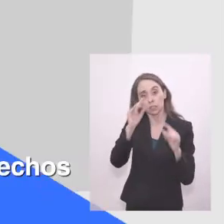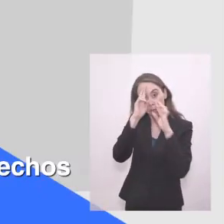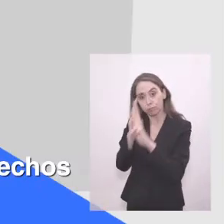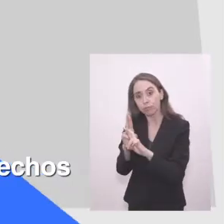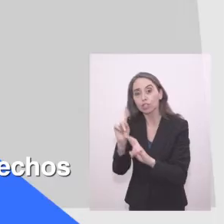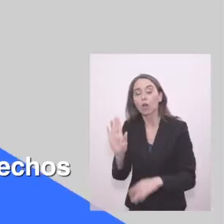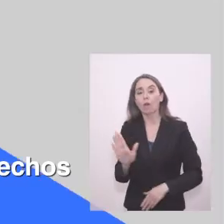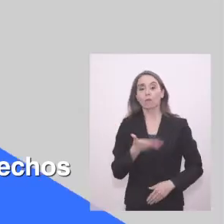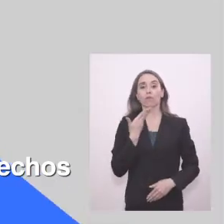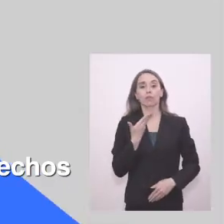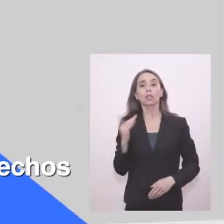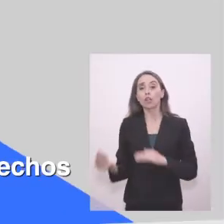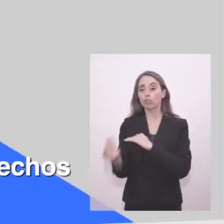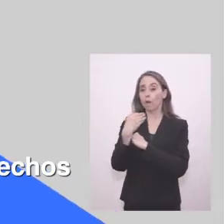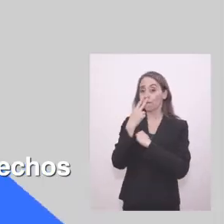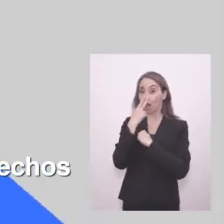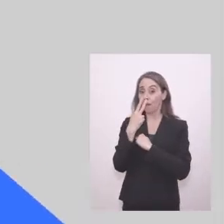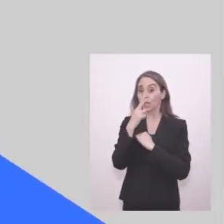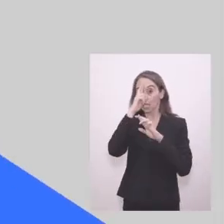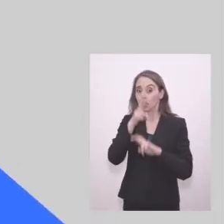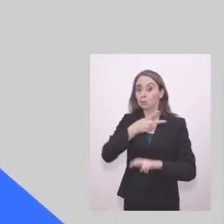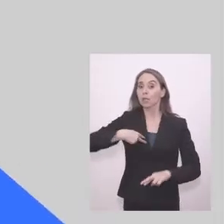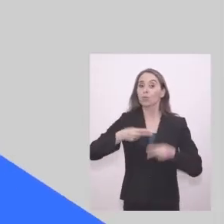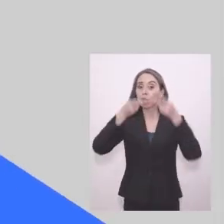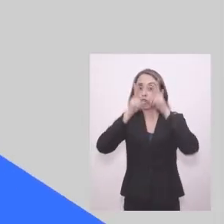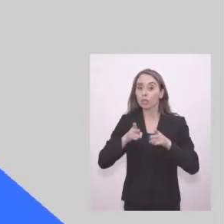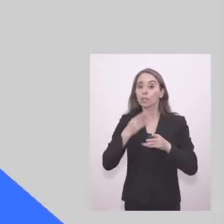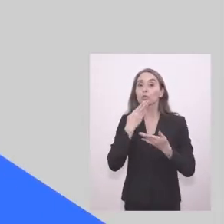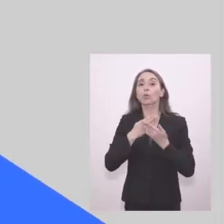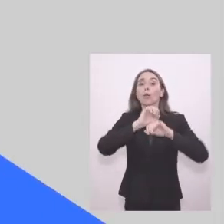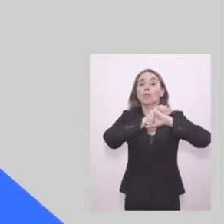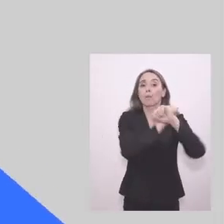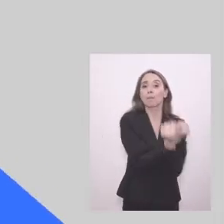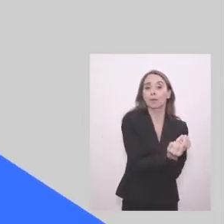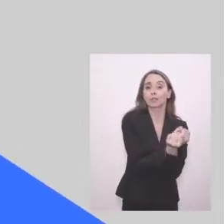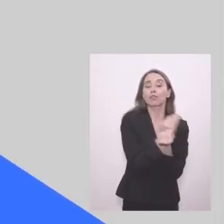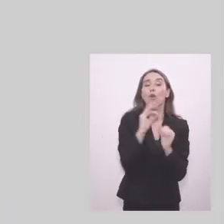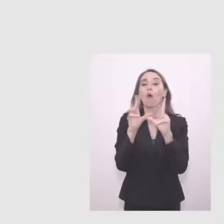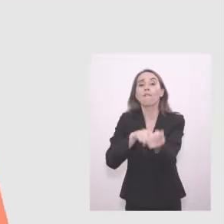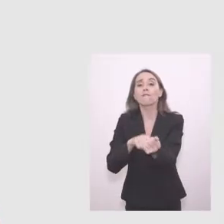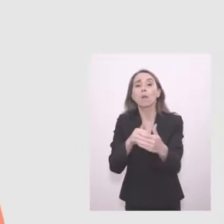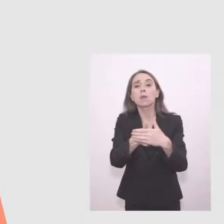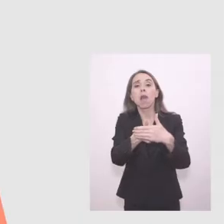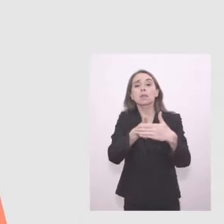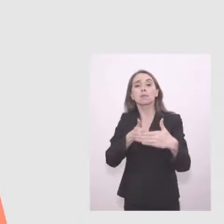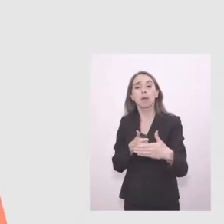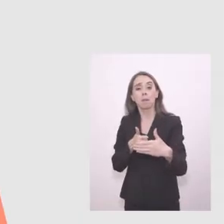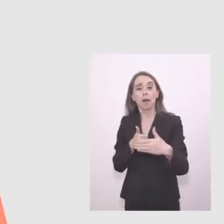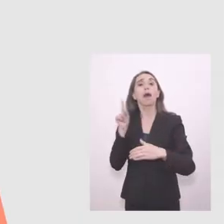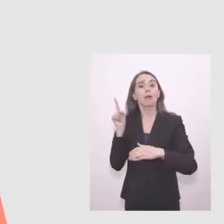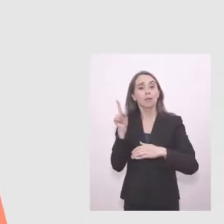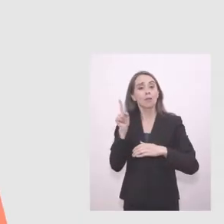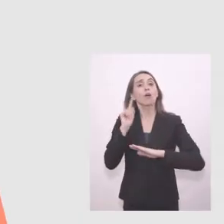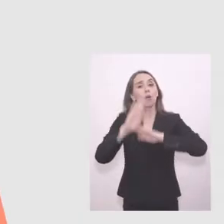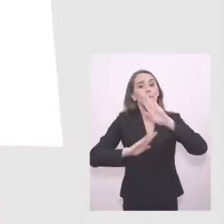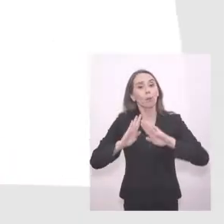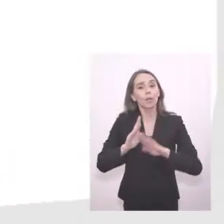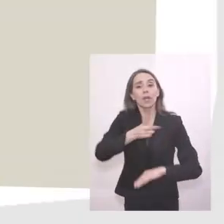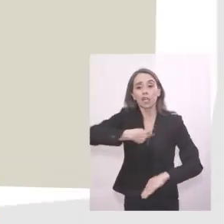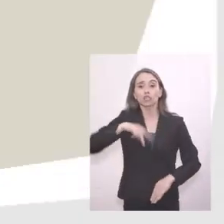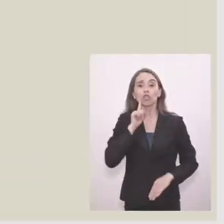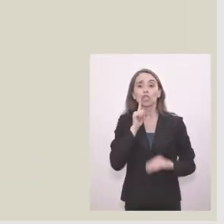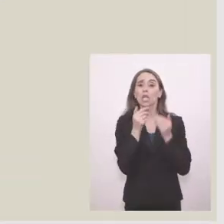visita y asegura que se respeten nuestros derechos cuando estamos privados de libertad o separados de nuestras familias. Quien resguarda la libertad